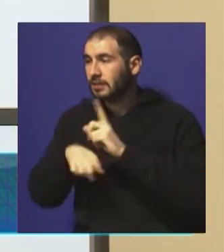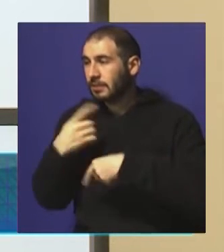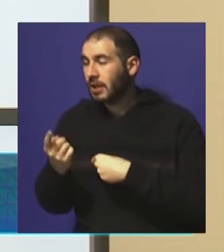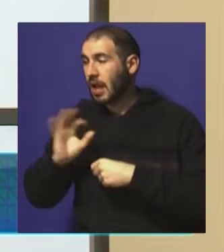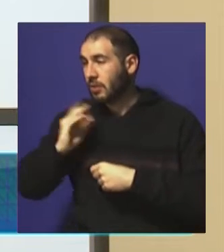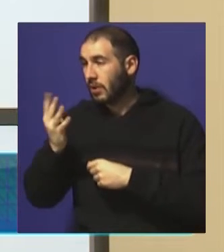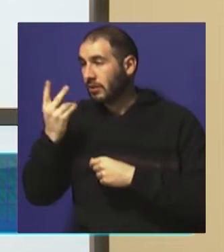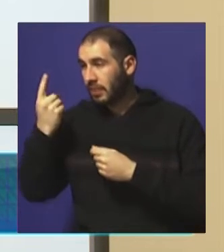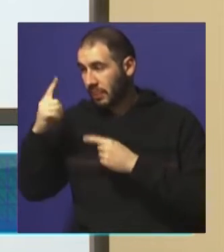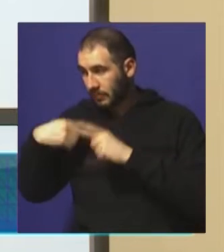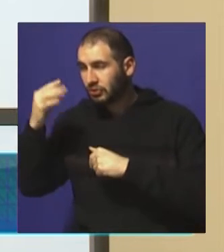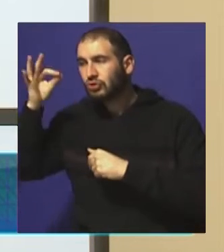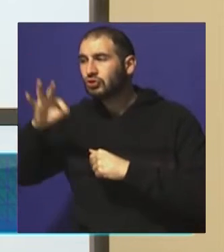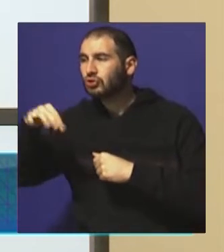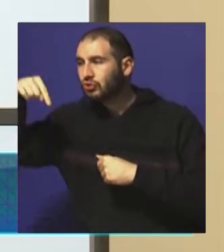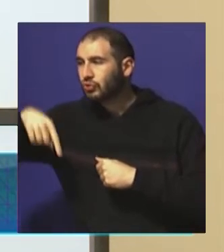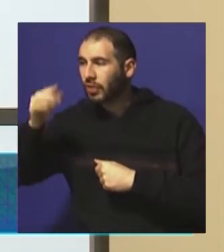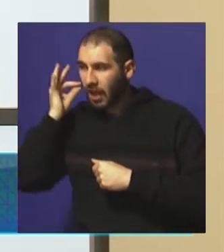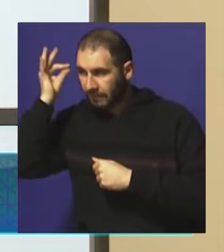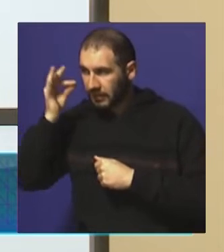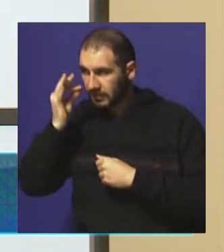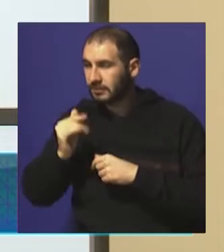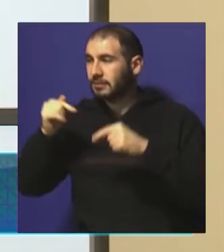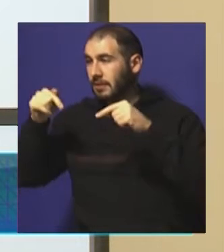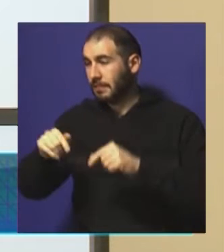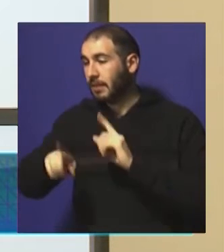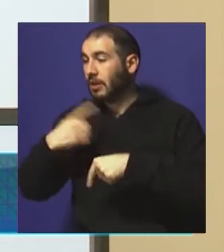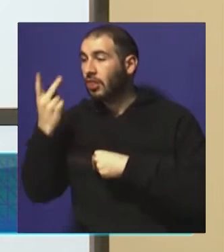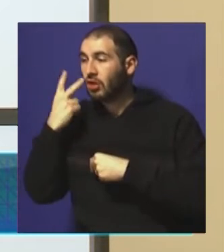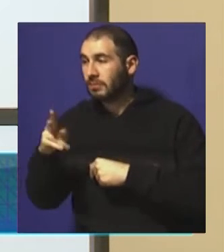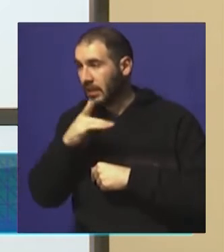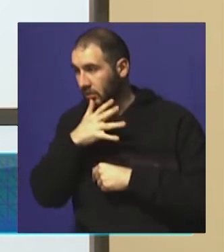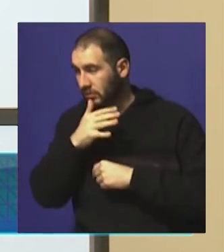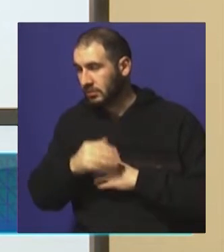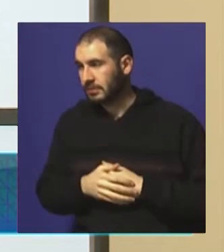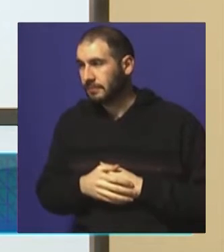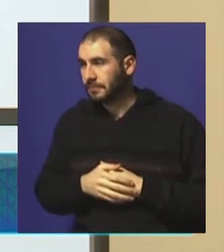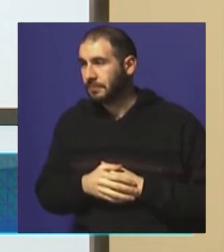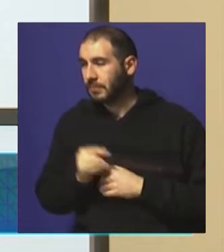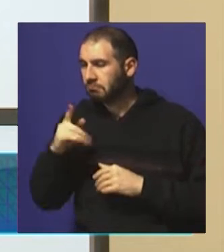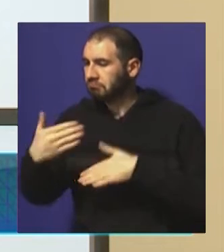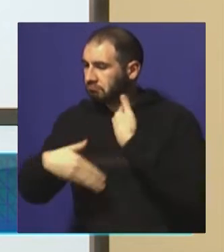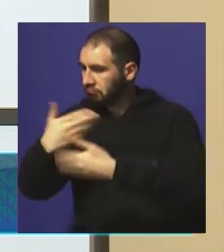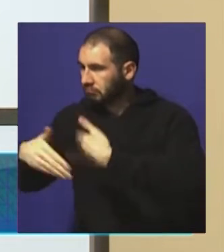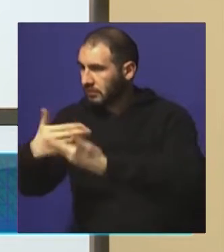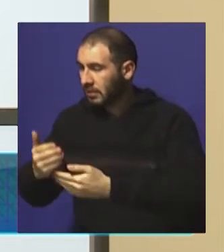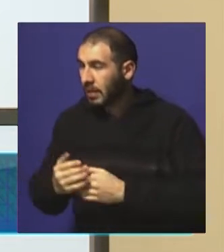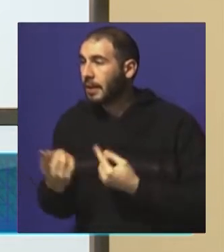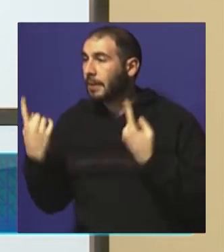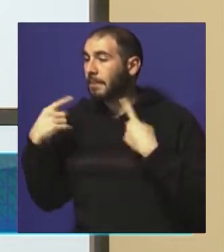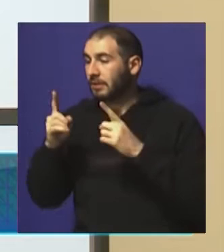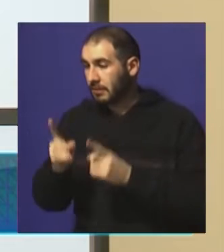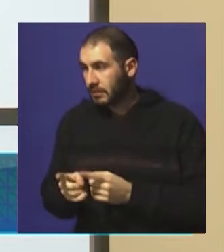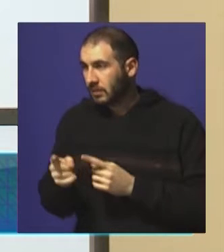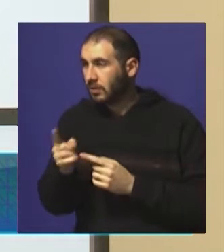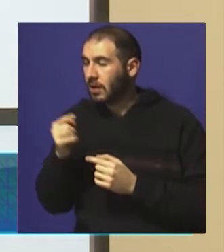años después en Sudáfrica, de tratarlo, y finalmente en el 2014, fue evolucionando, pero también cuando